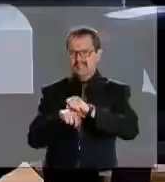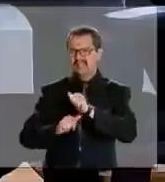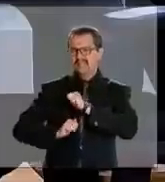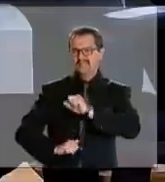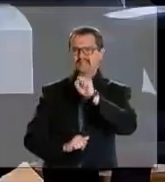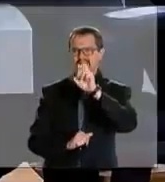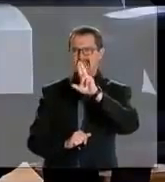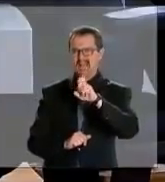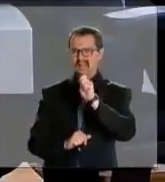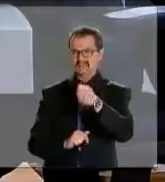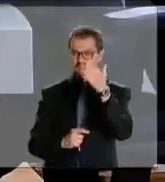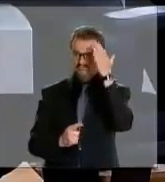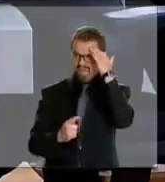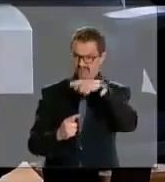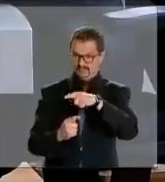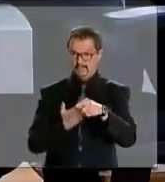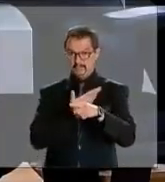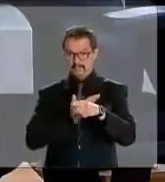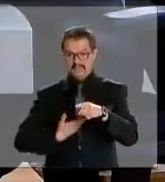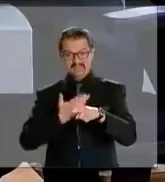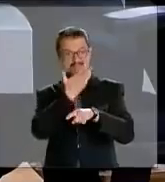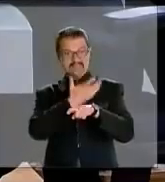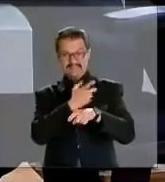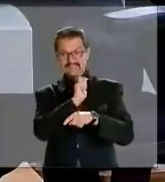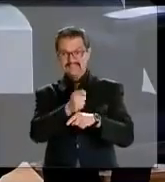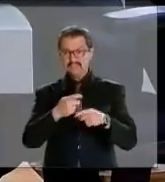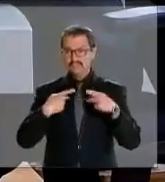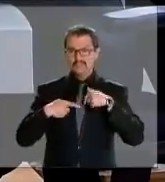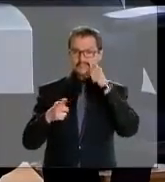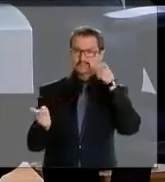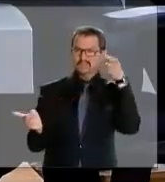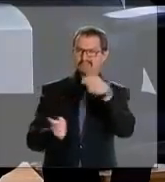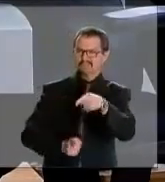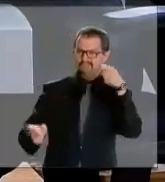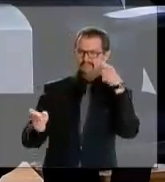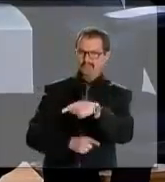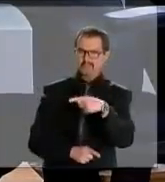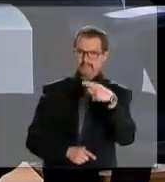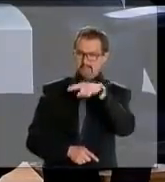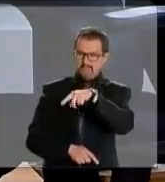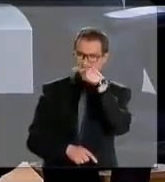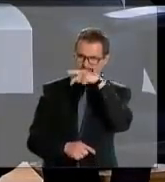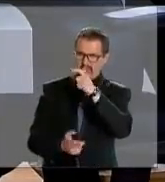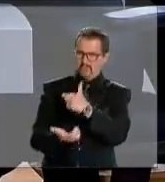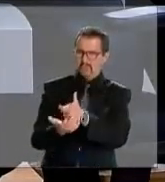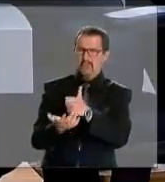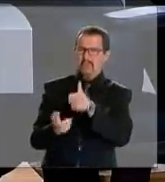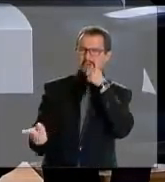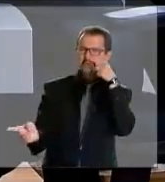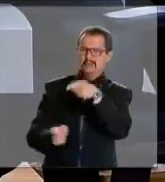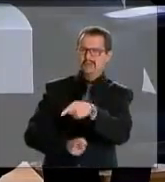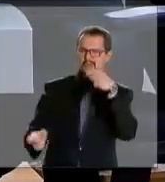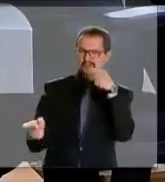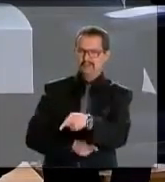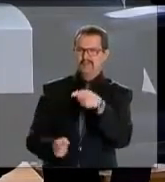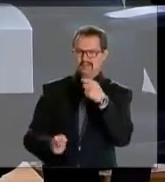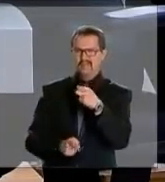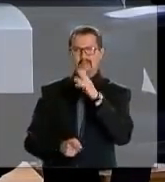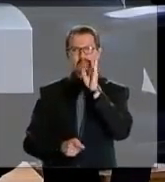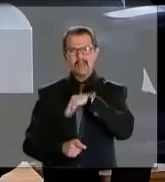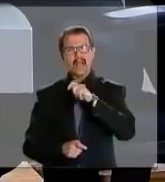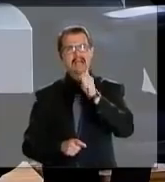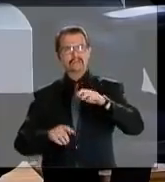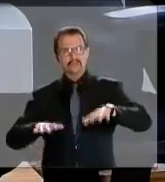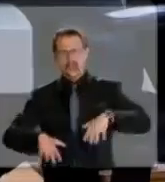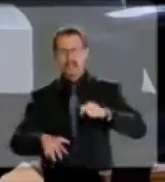lo criticaron por responder con timidez a la amenaza trompista méxico incluso tardó meses candidato en nombrar un embajador en washington